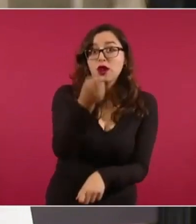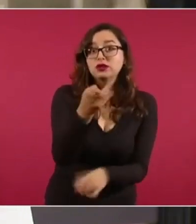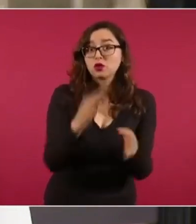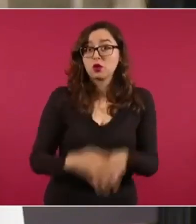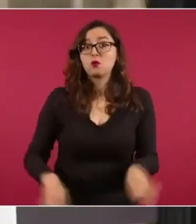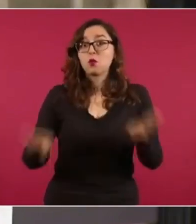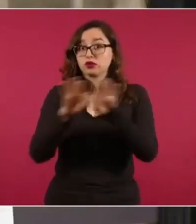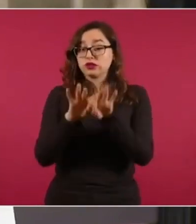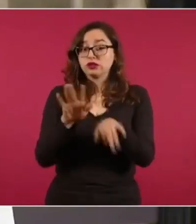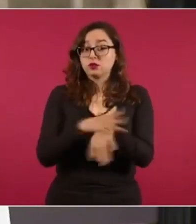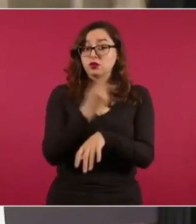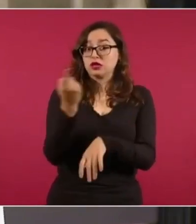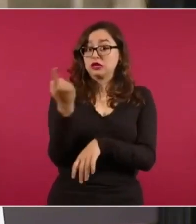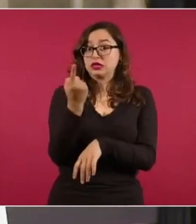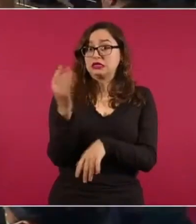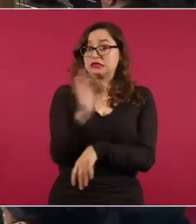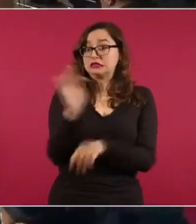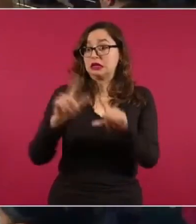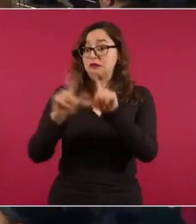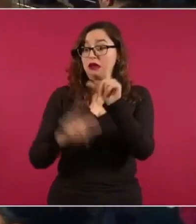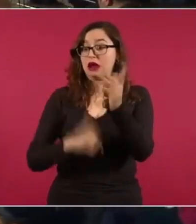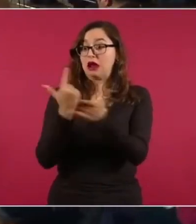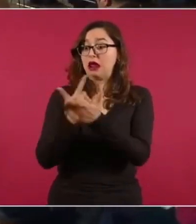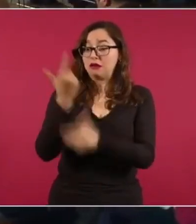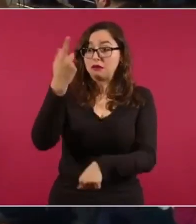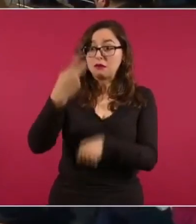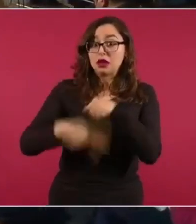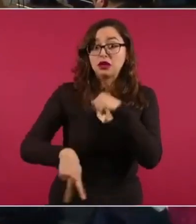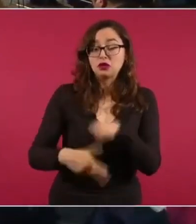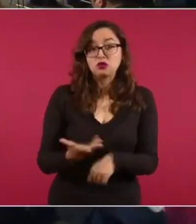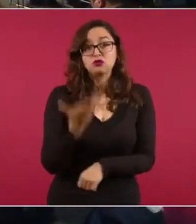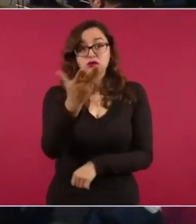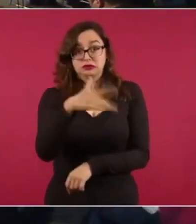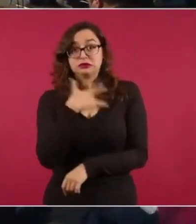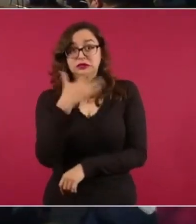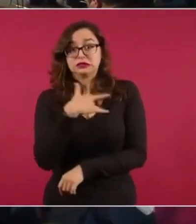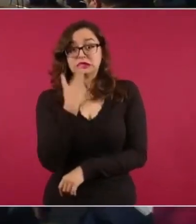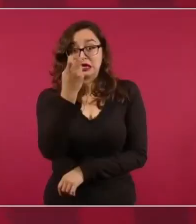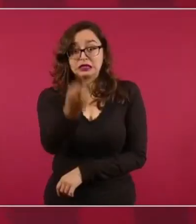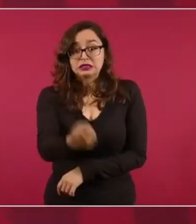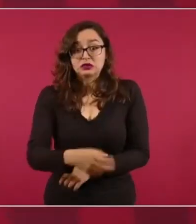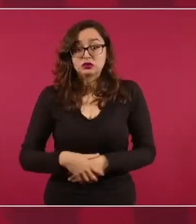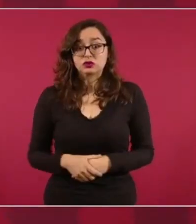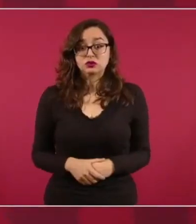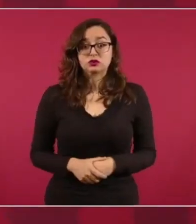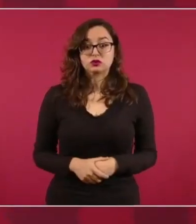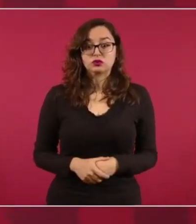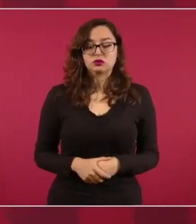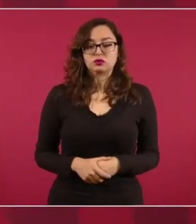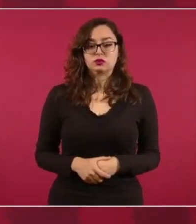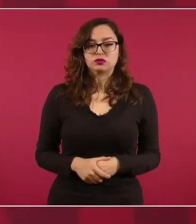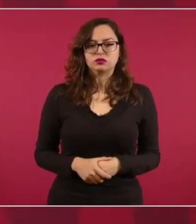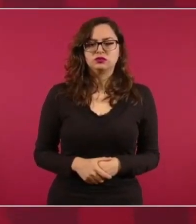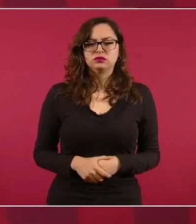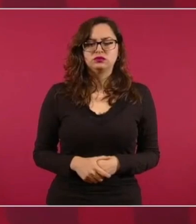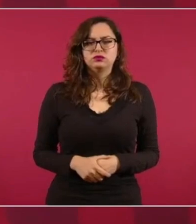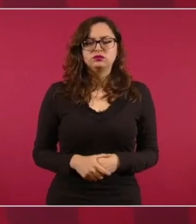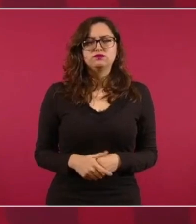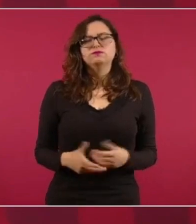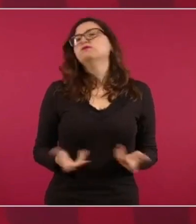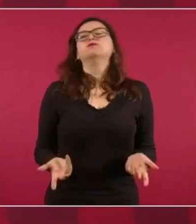Estado y a las instituciones públicas. ¿Cuál sería su respuesta, presidente? Pues yo pienso que no es eso, ¿no?